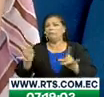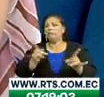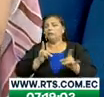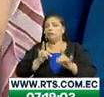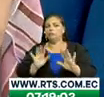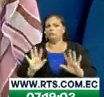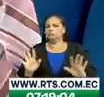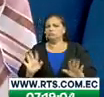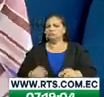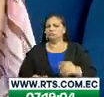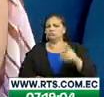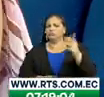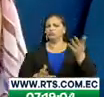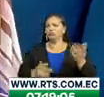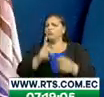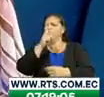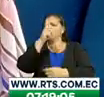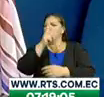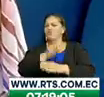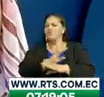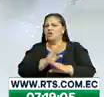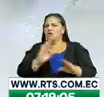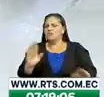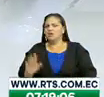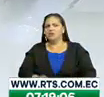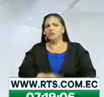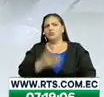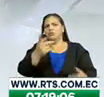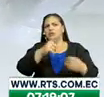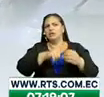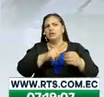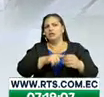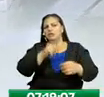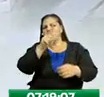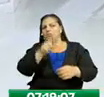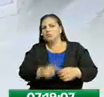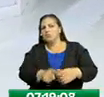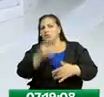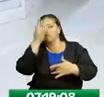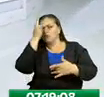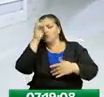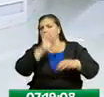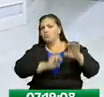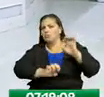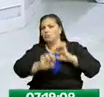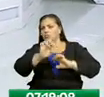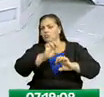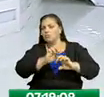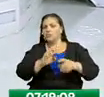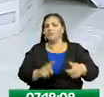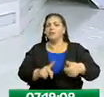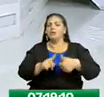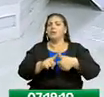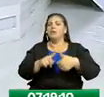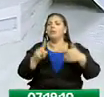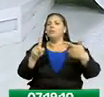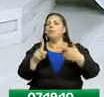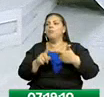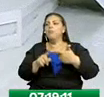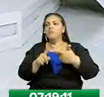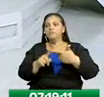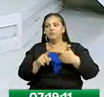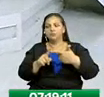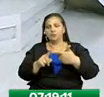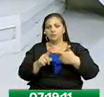Atlanta, Estados Unidos. Y lo segundo, ¿cuáles son los síntomas? ¿Cuáles son los síntomas de alerta para que la gente lo tenga en cuenta? Y lo segundo,